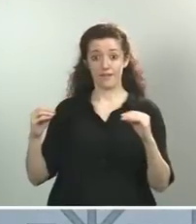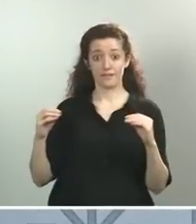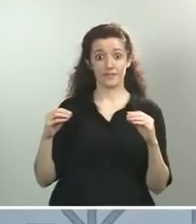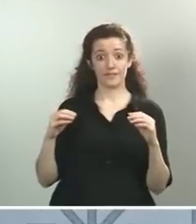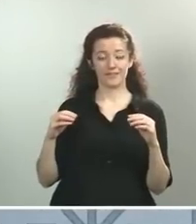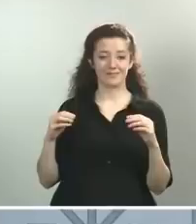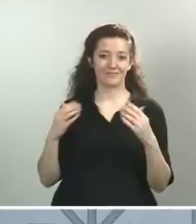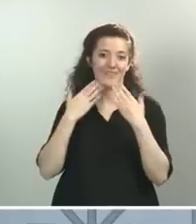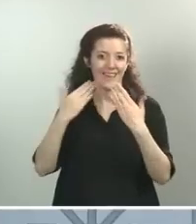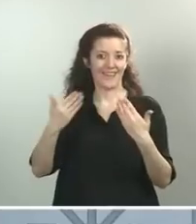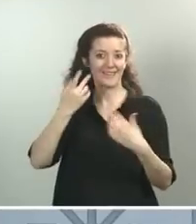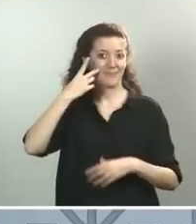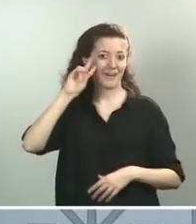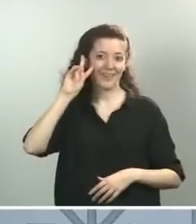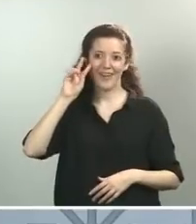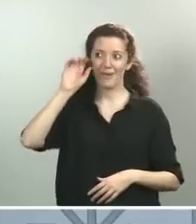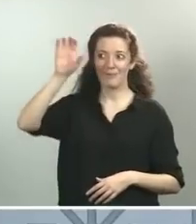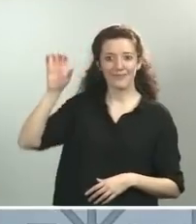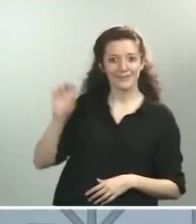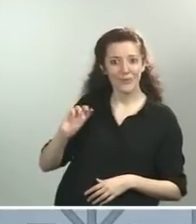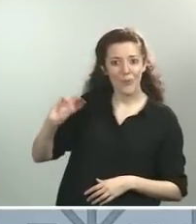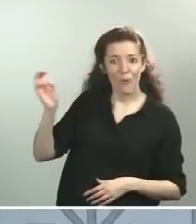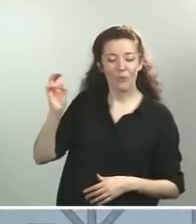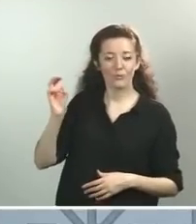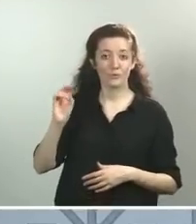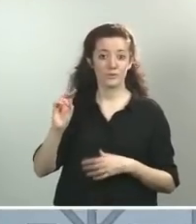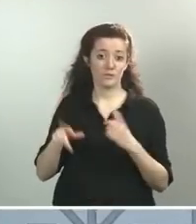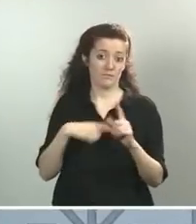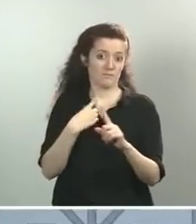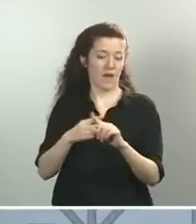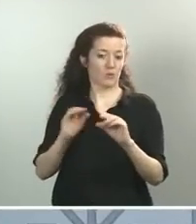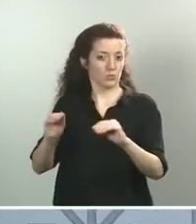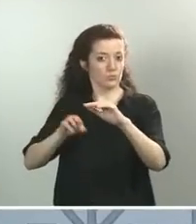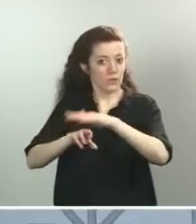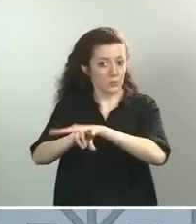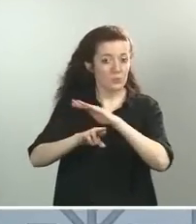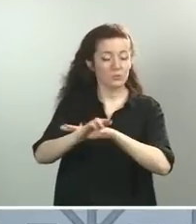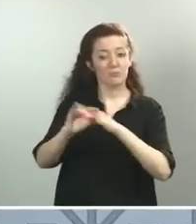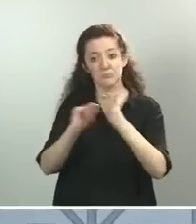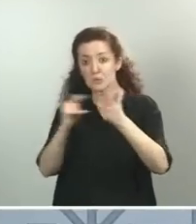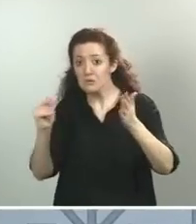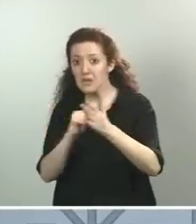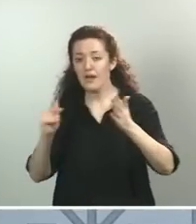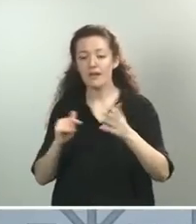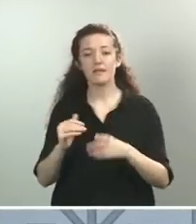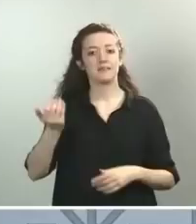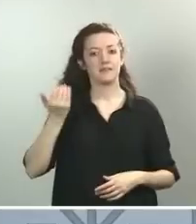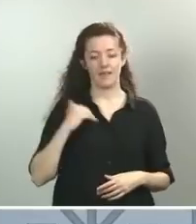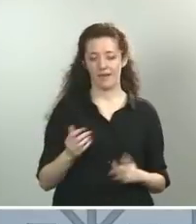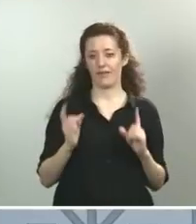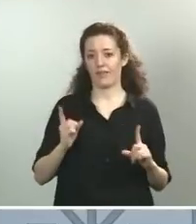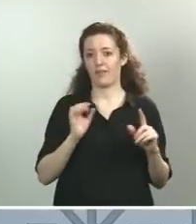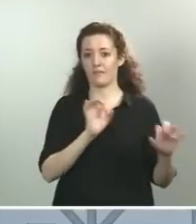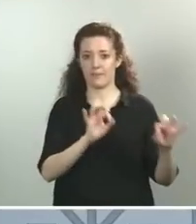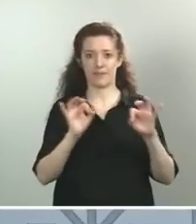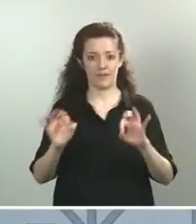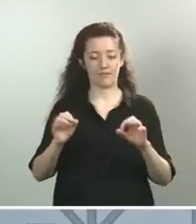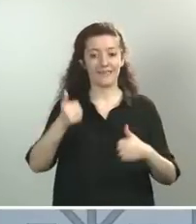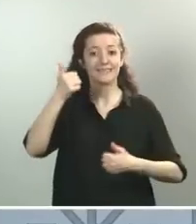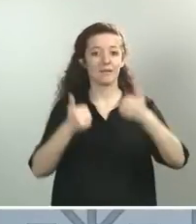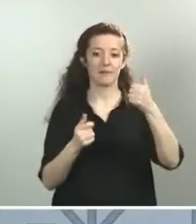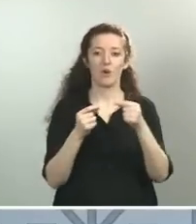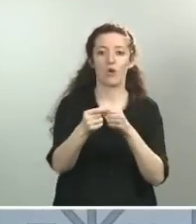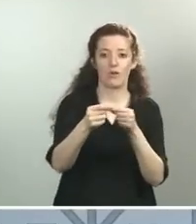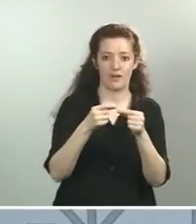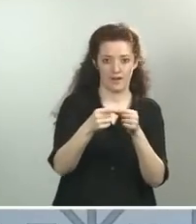internacional e logo a súa capacidade pedagógica e tecnológica já están programando e que están anunciando e consultando